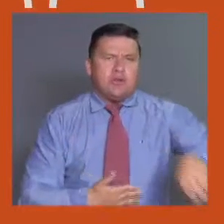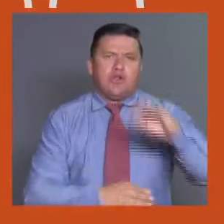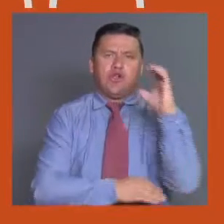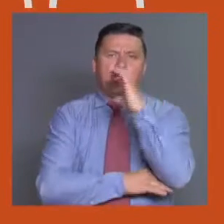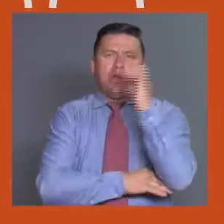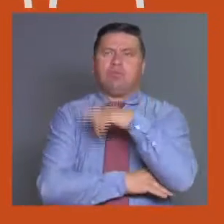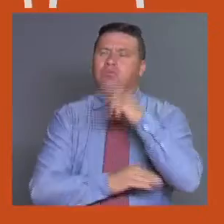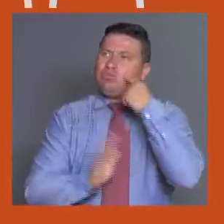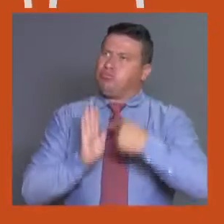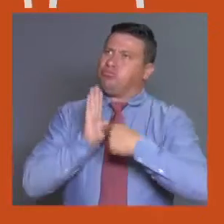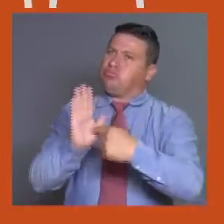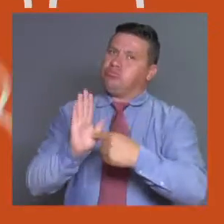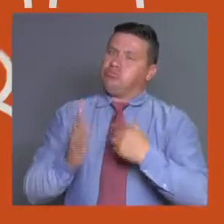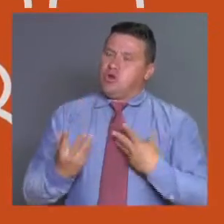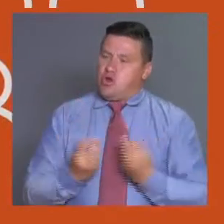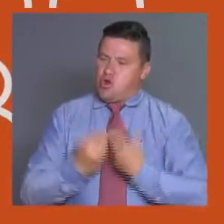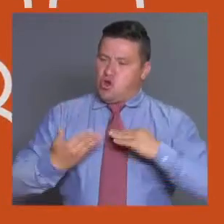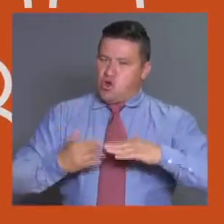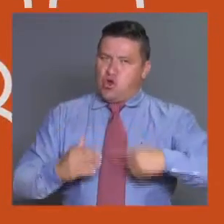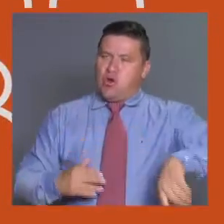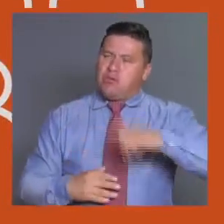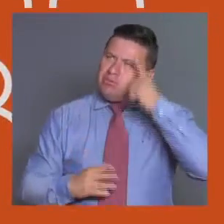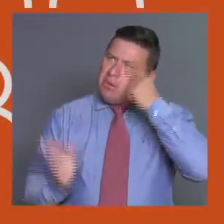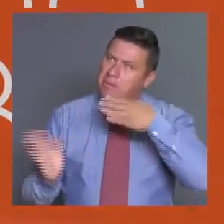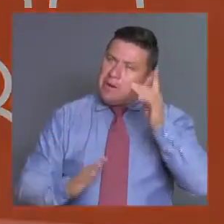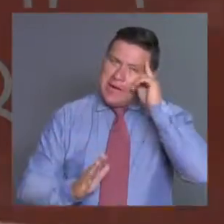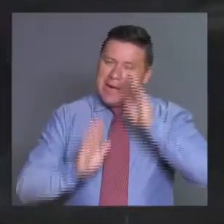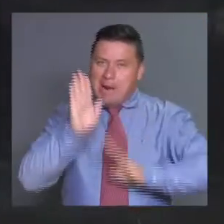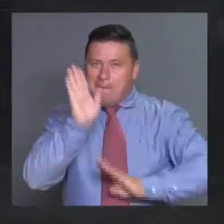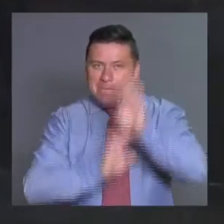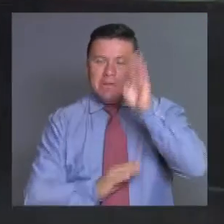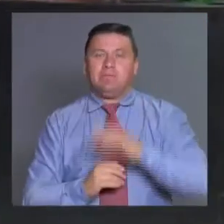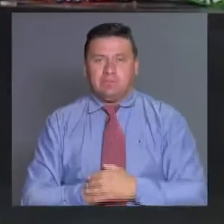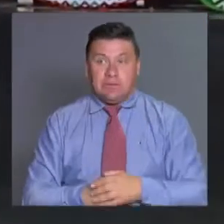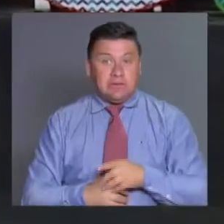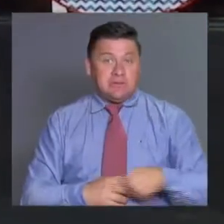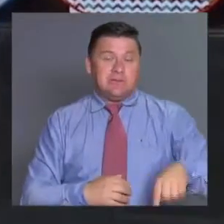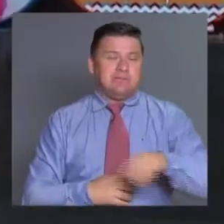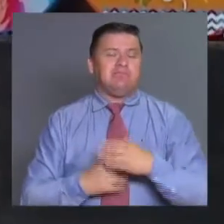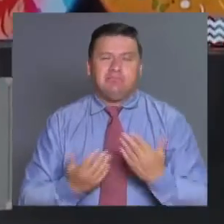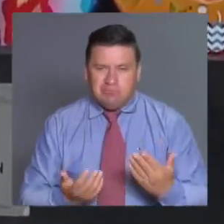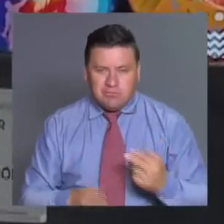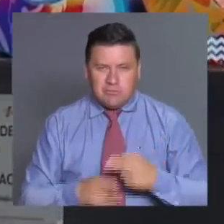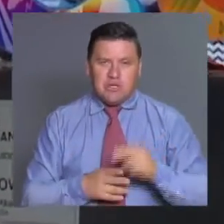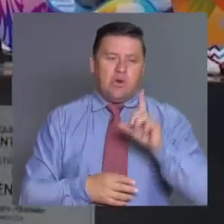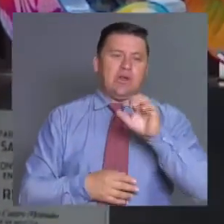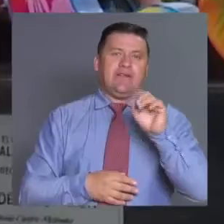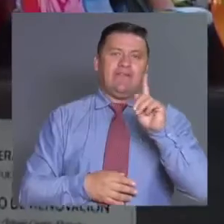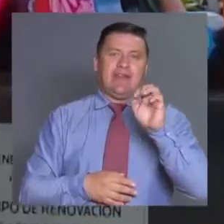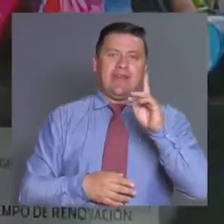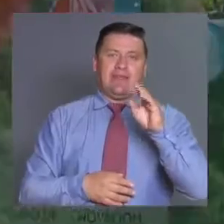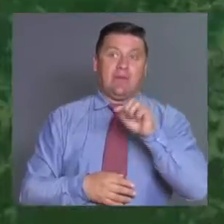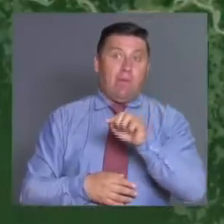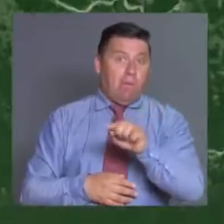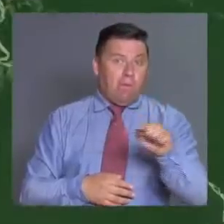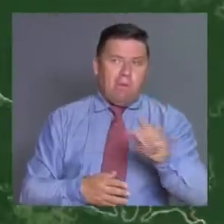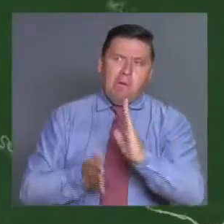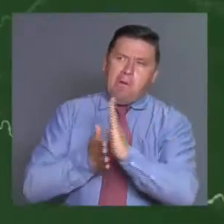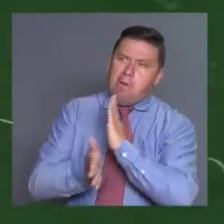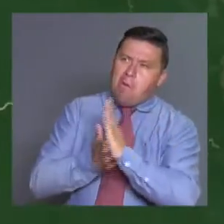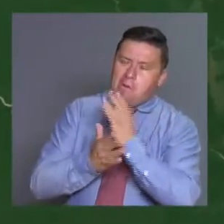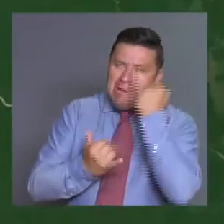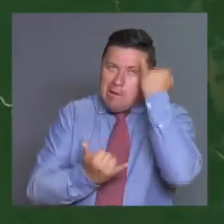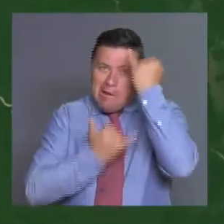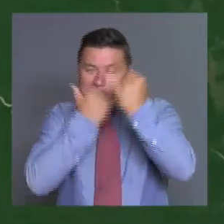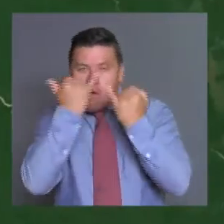colombianos muestran a sus comunidades sus planes de emprendimiento como es el caso de luis fernando guitar y quien nos con todos